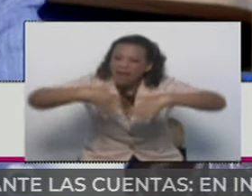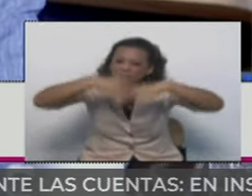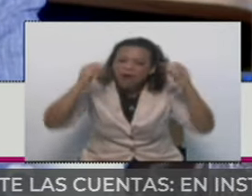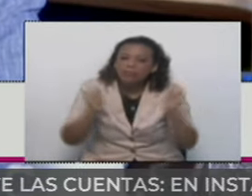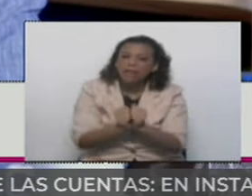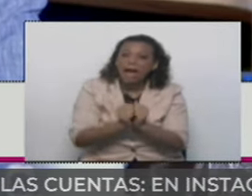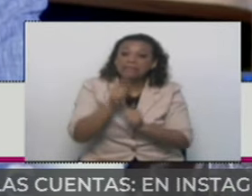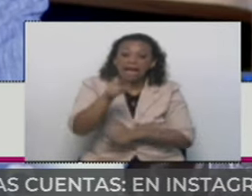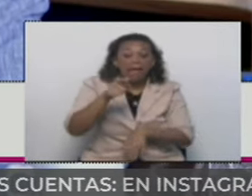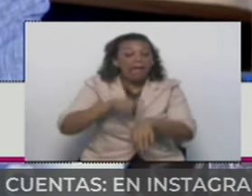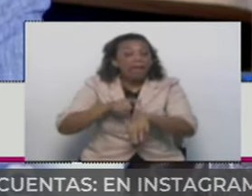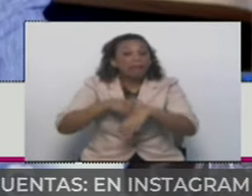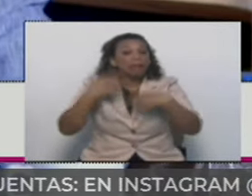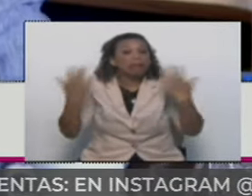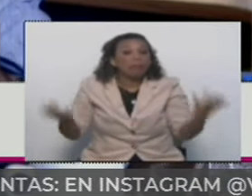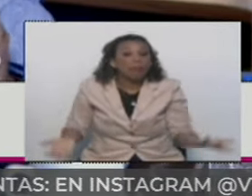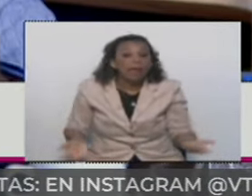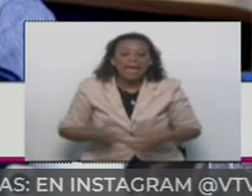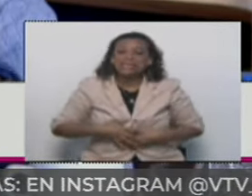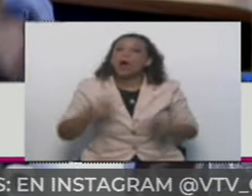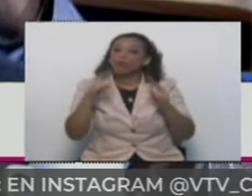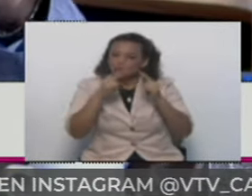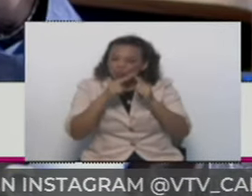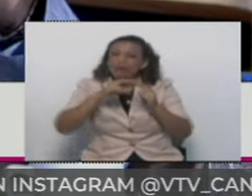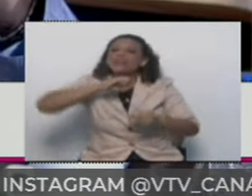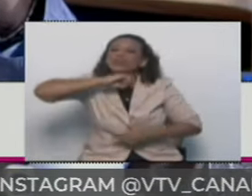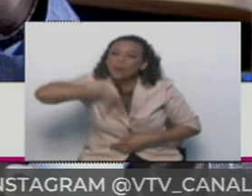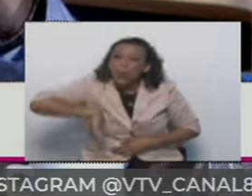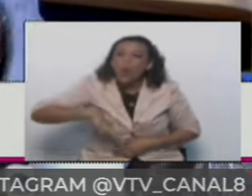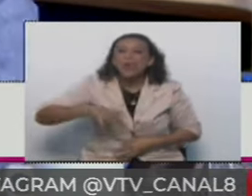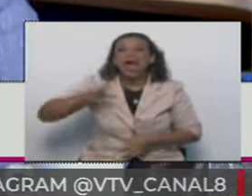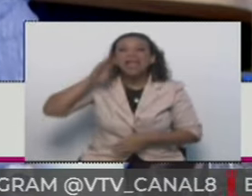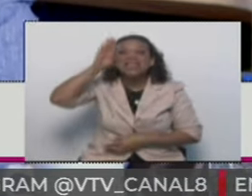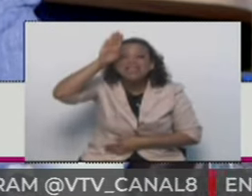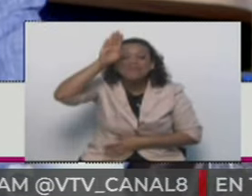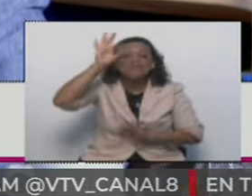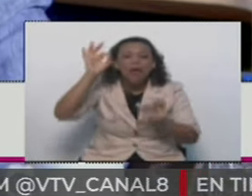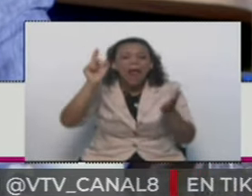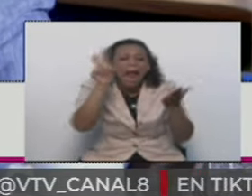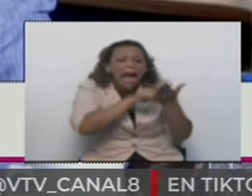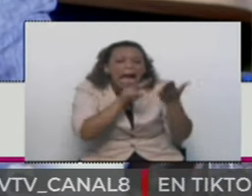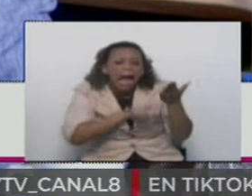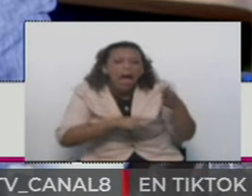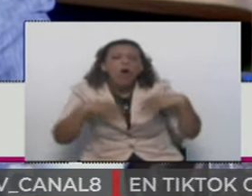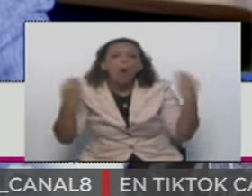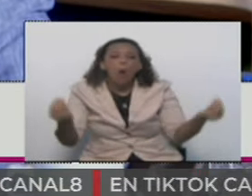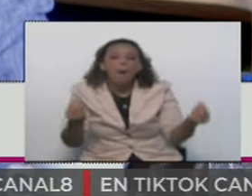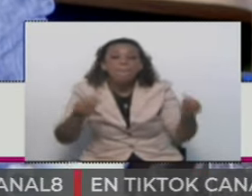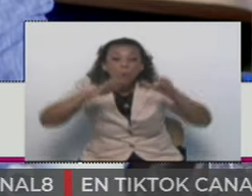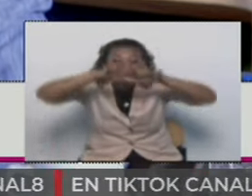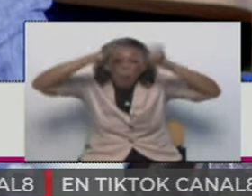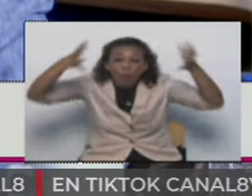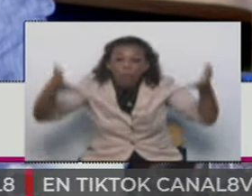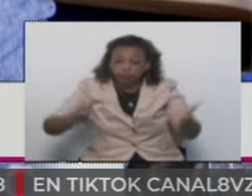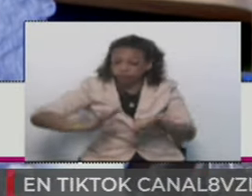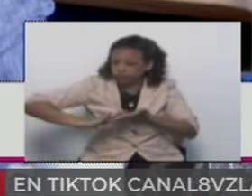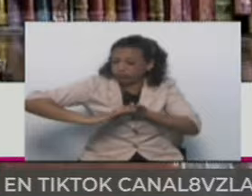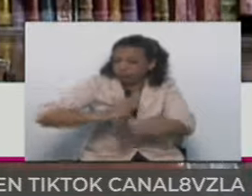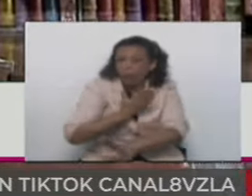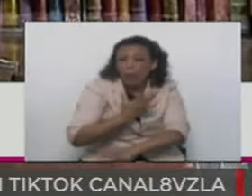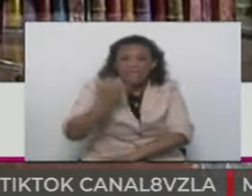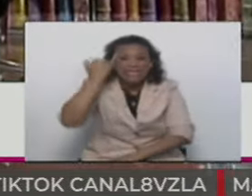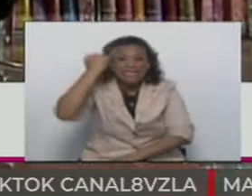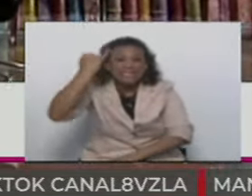y esto se conocerá en la historia del futuro como el ocaso de la decadencia imperial